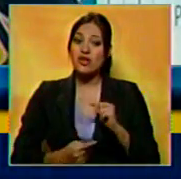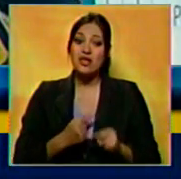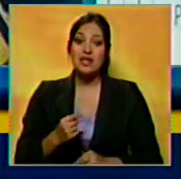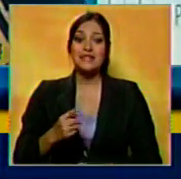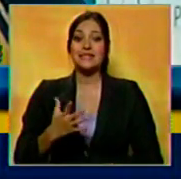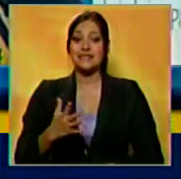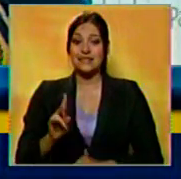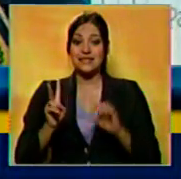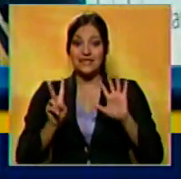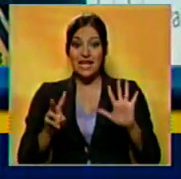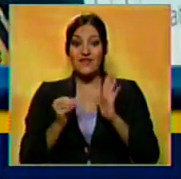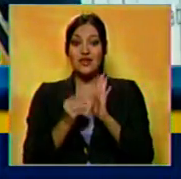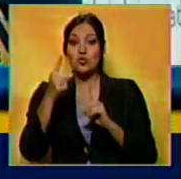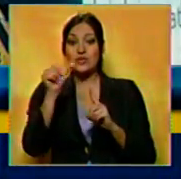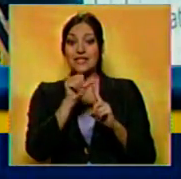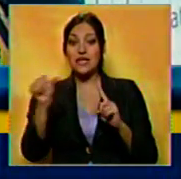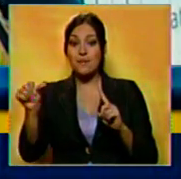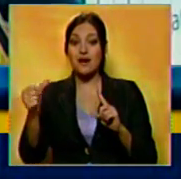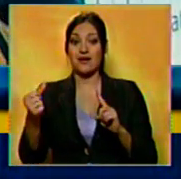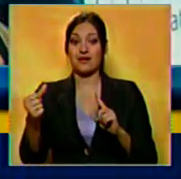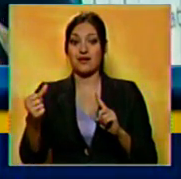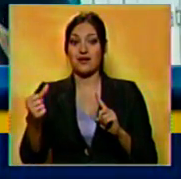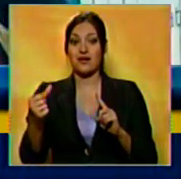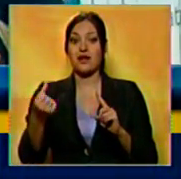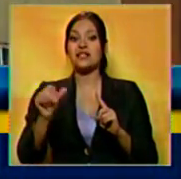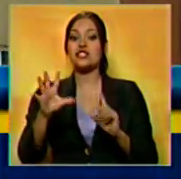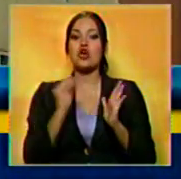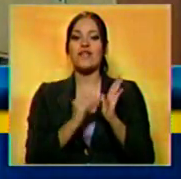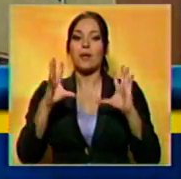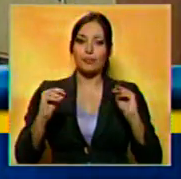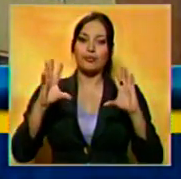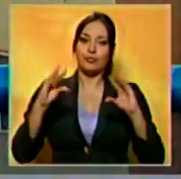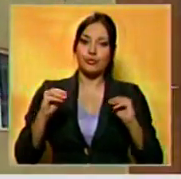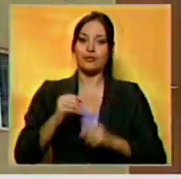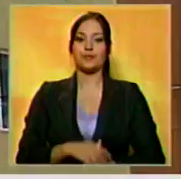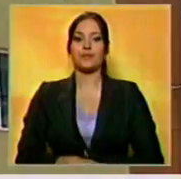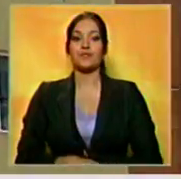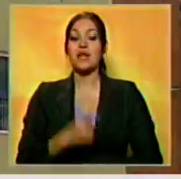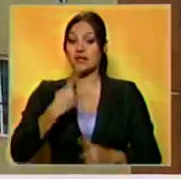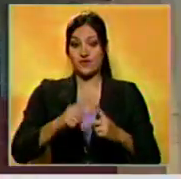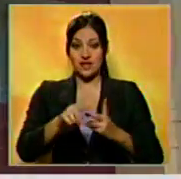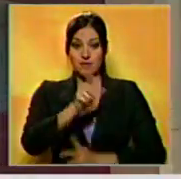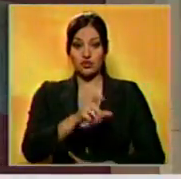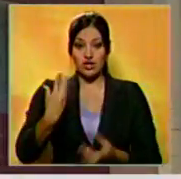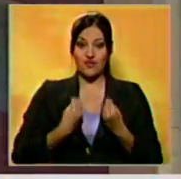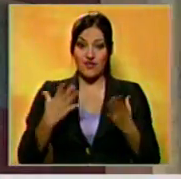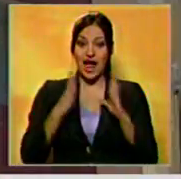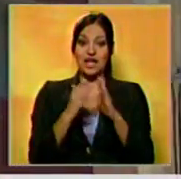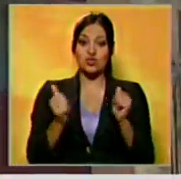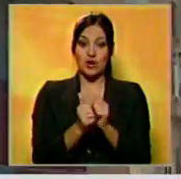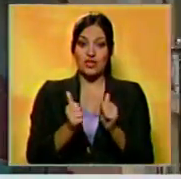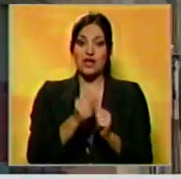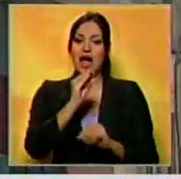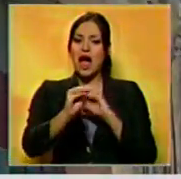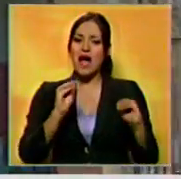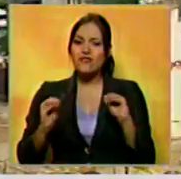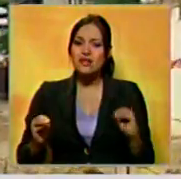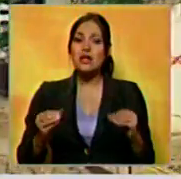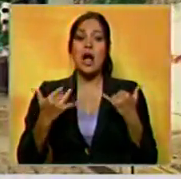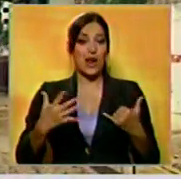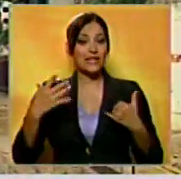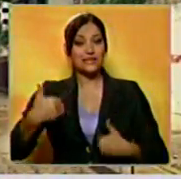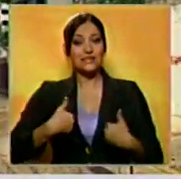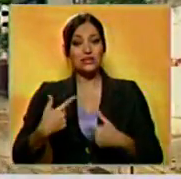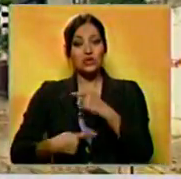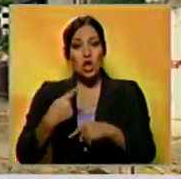de 7 veces a la semana se va 5. Habitantes de diferentes sectores del estado de Anzoátegui comentaron sobre las calamidades que viven